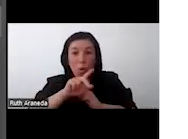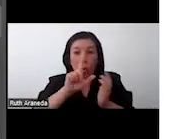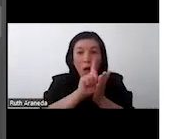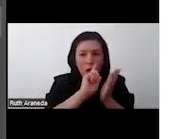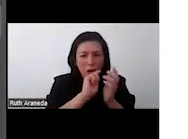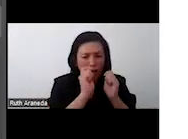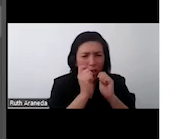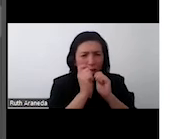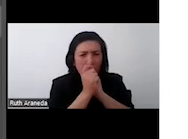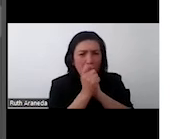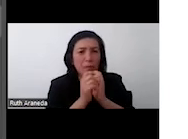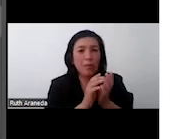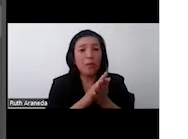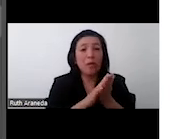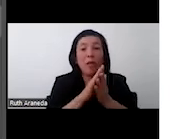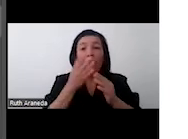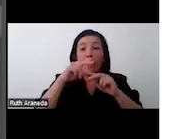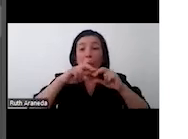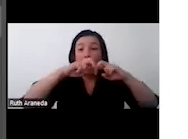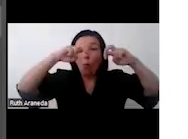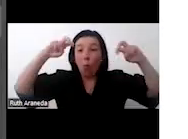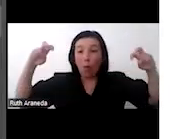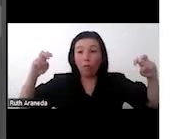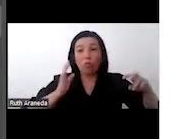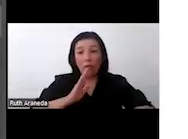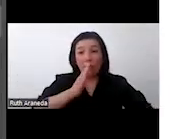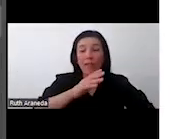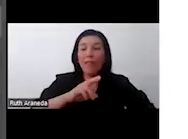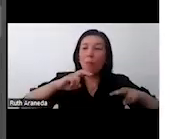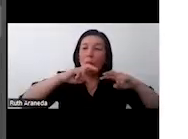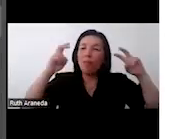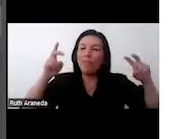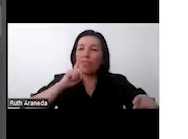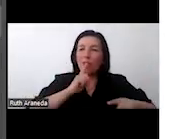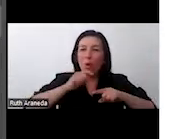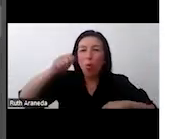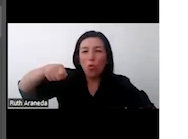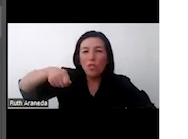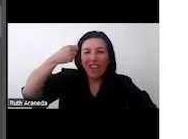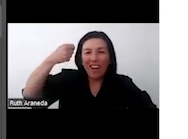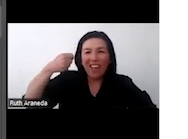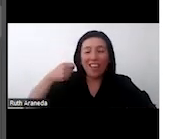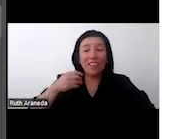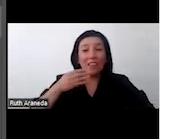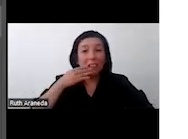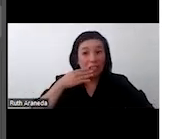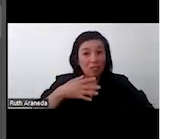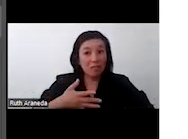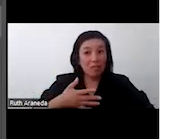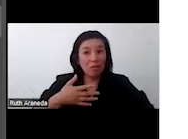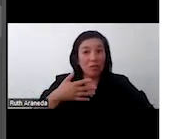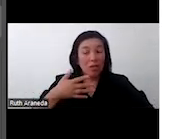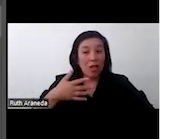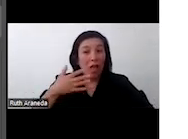de distintas, por ejemplo, el puente que existe ahora todavía, el puente de las Cucharas, un momento también municipalmente, en